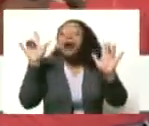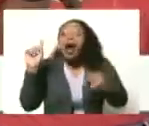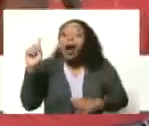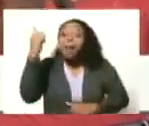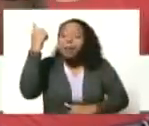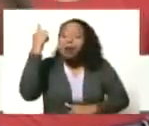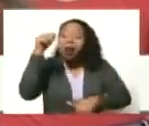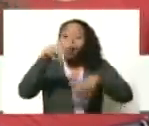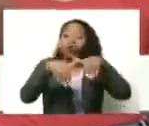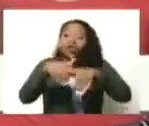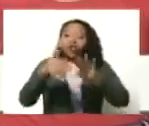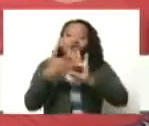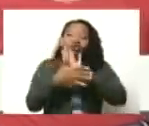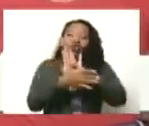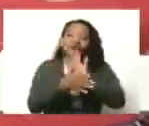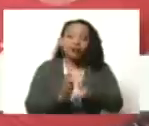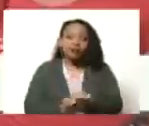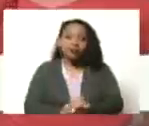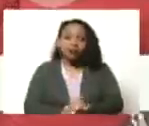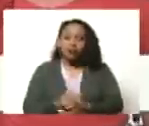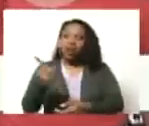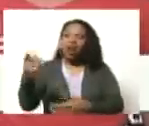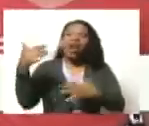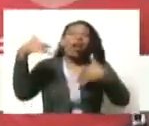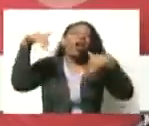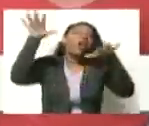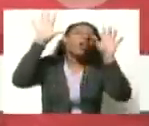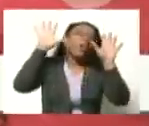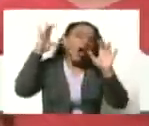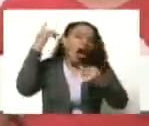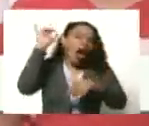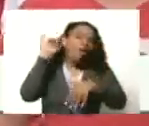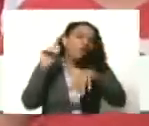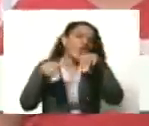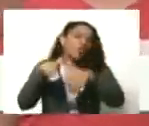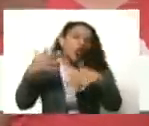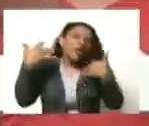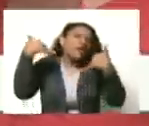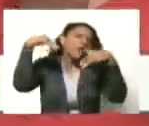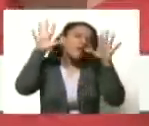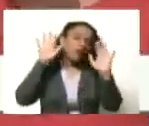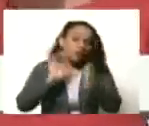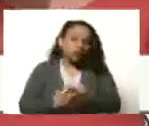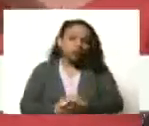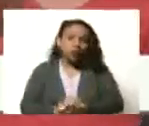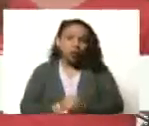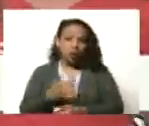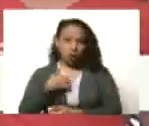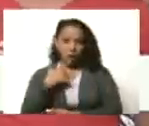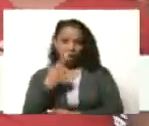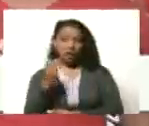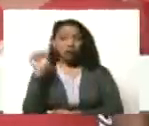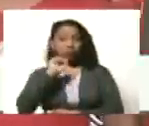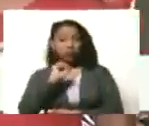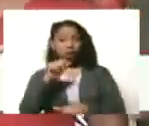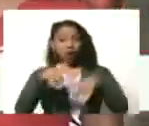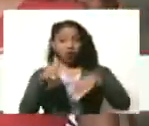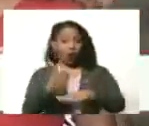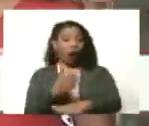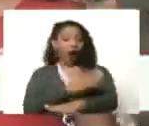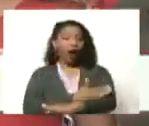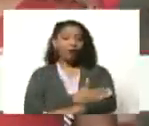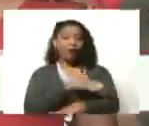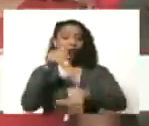primarias, ¿verdad? Y que tienen unas primarias. Entonces yo dije, ajá, ¿y si las elecciones son antes de las